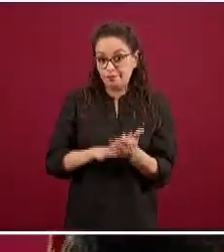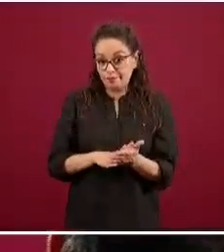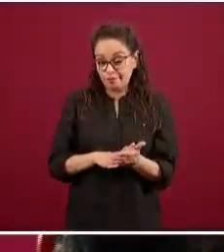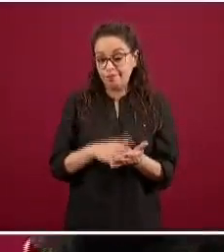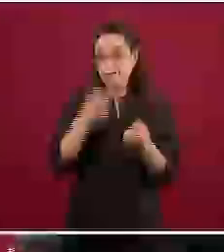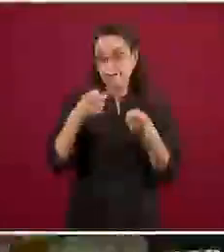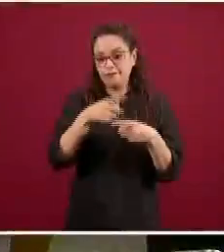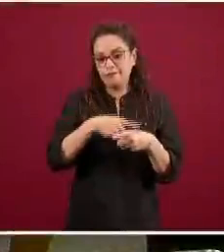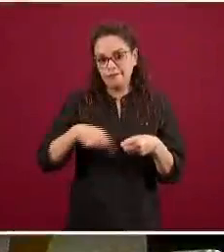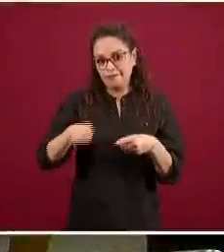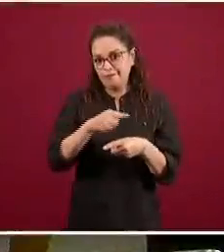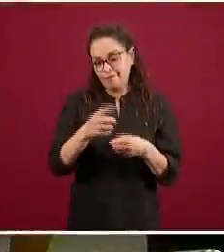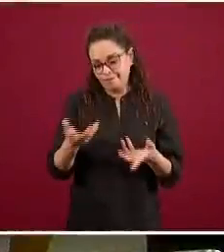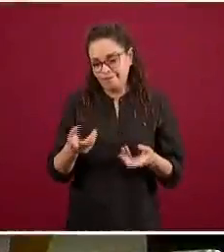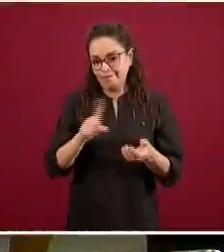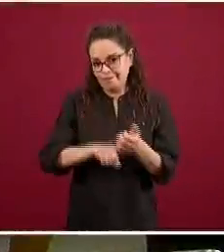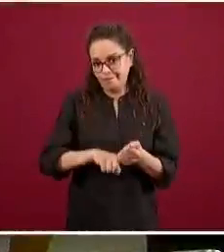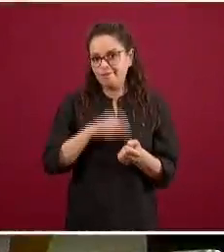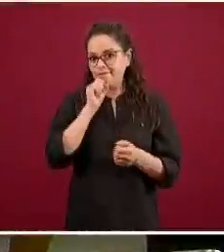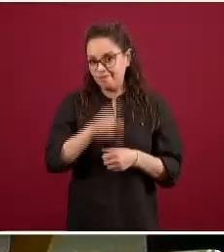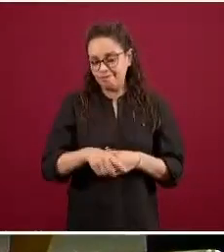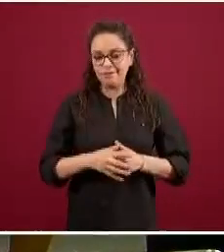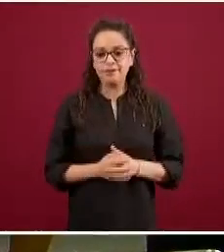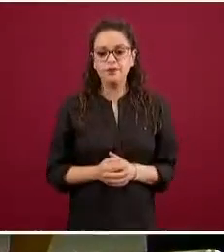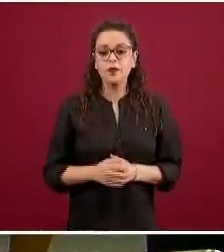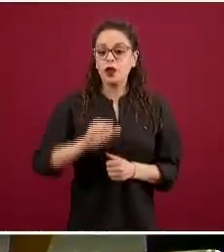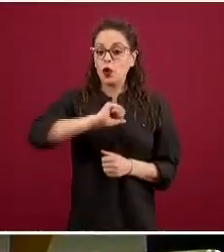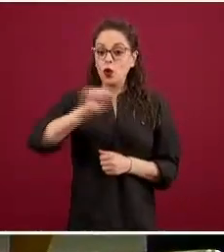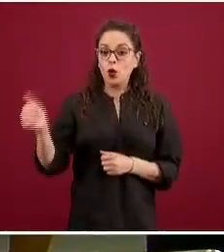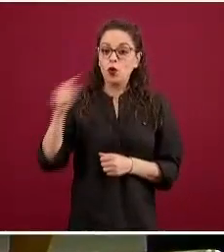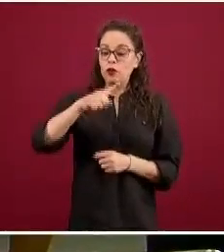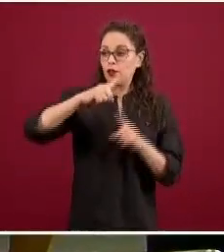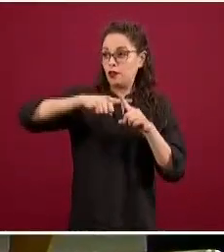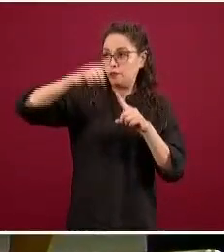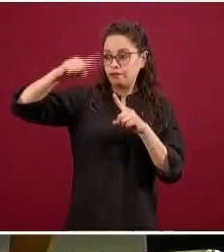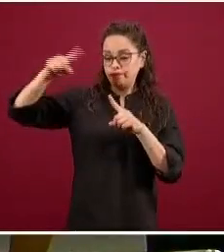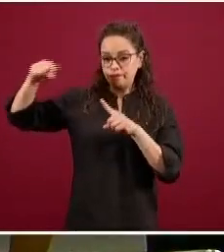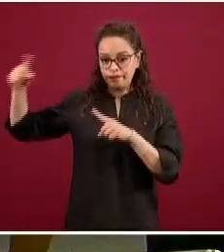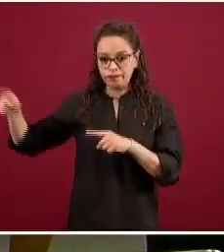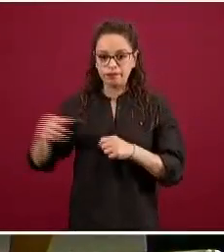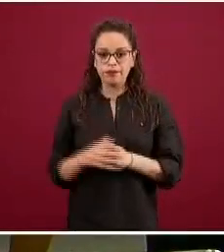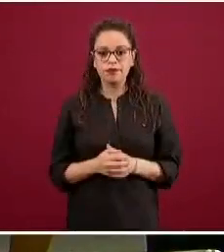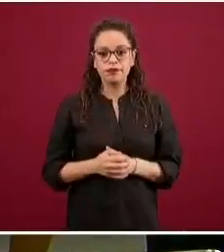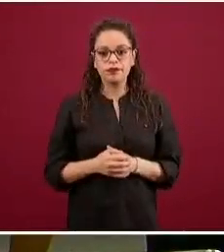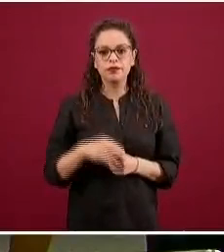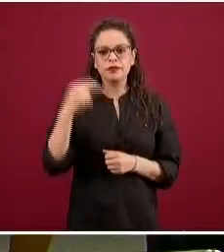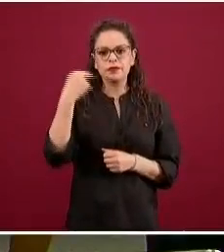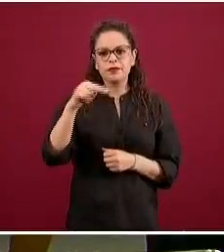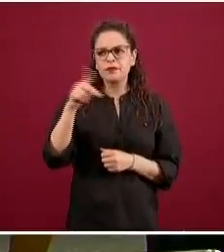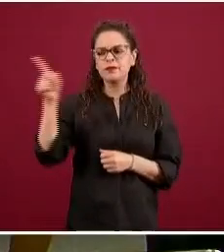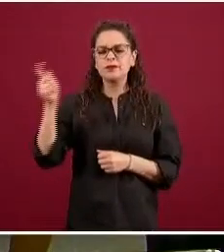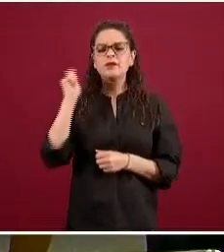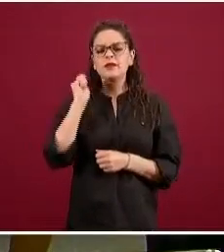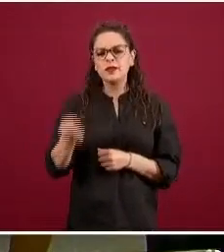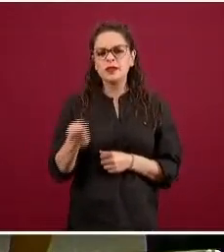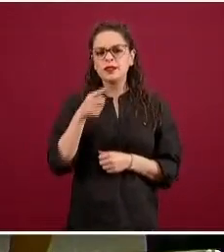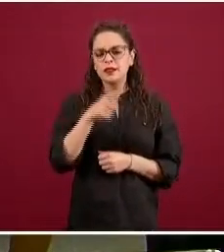eso. Regresemos por favor a las otras gráficas. Estas otras gráficas se llaman canales